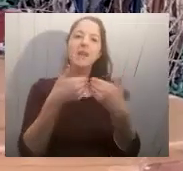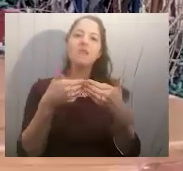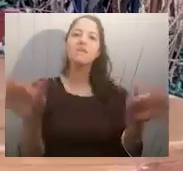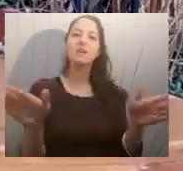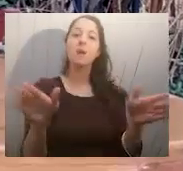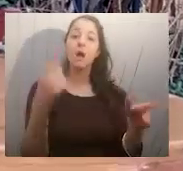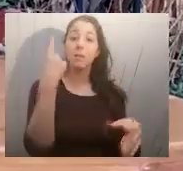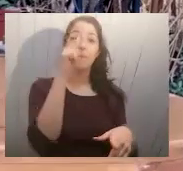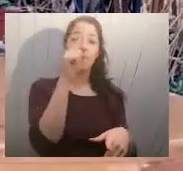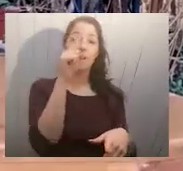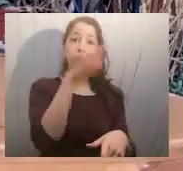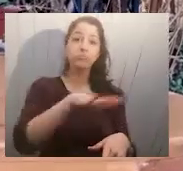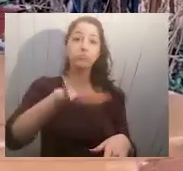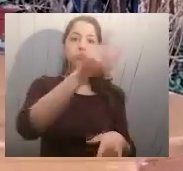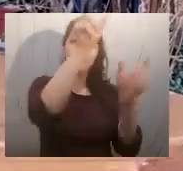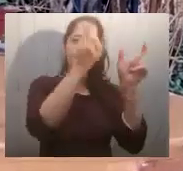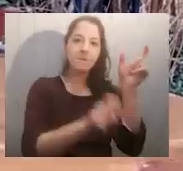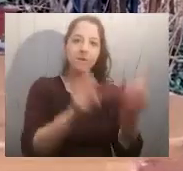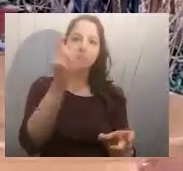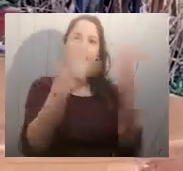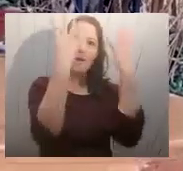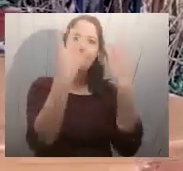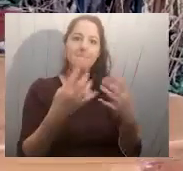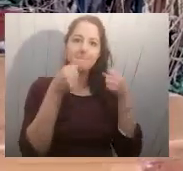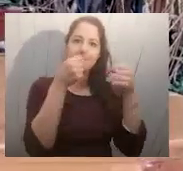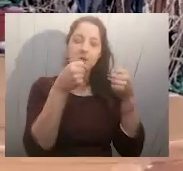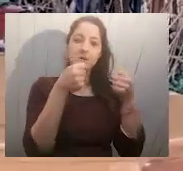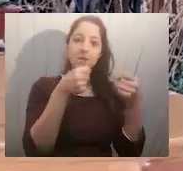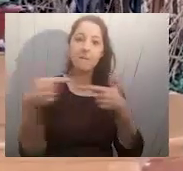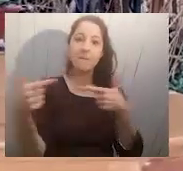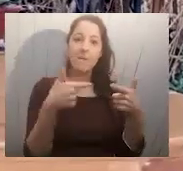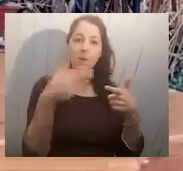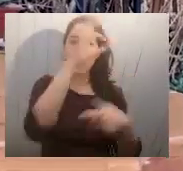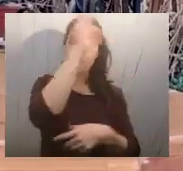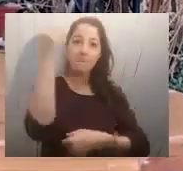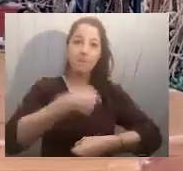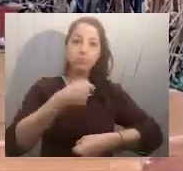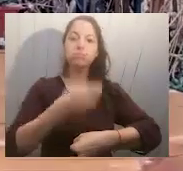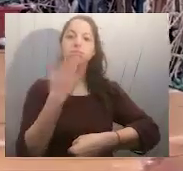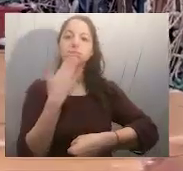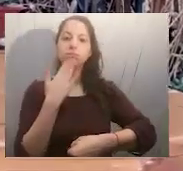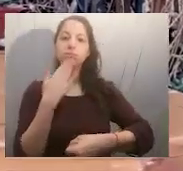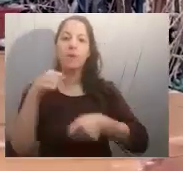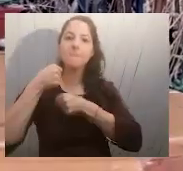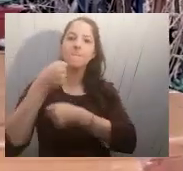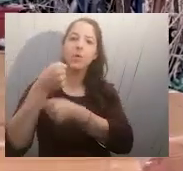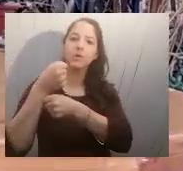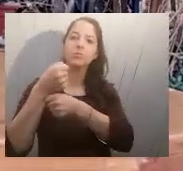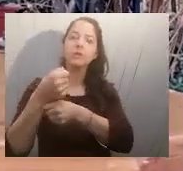presas políticas mapuche y de la revuelta. El terrorismo de Estado busca sacarnos de las calles